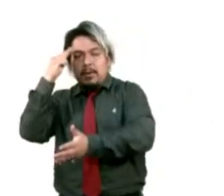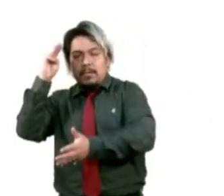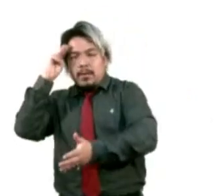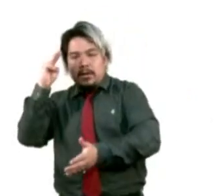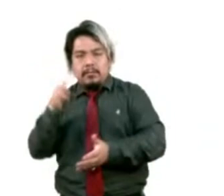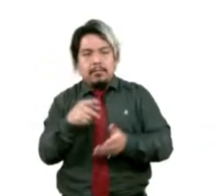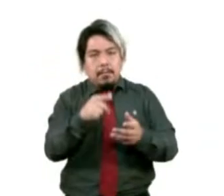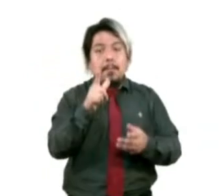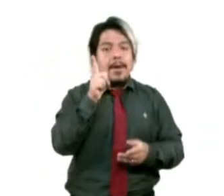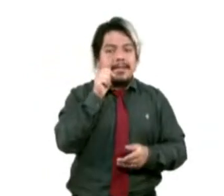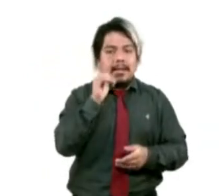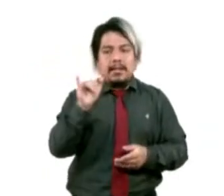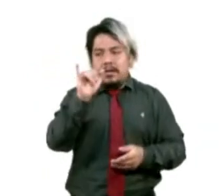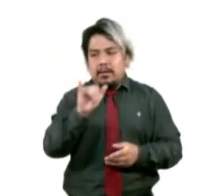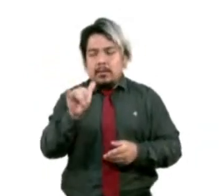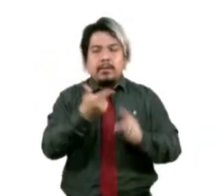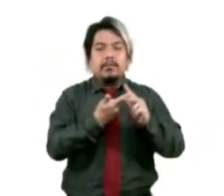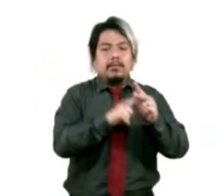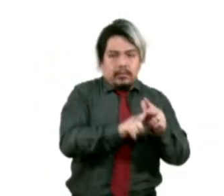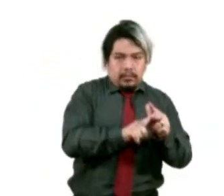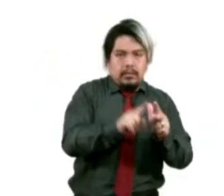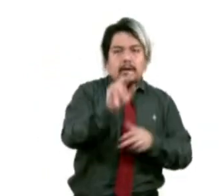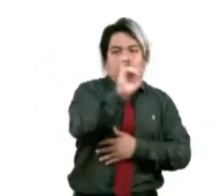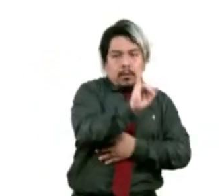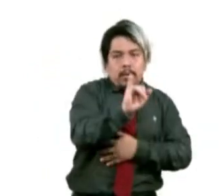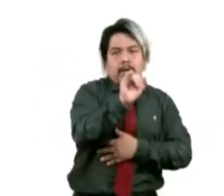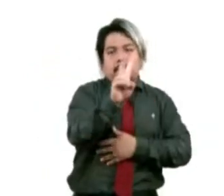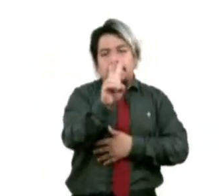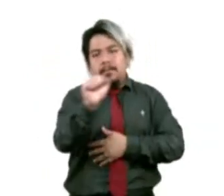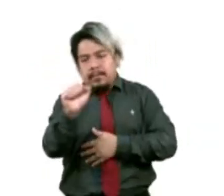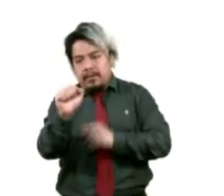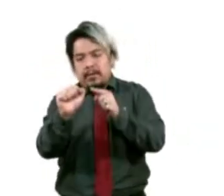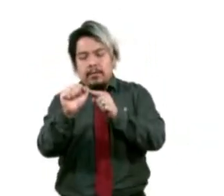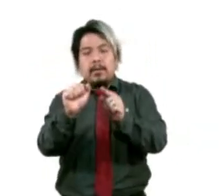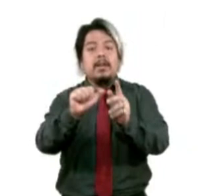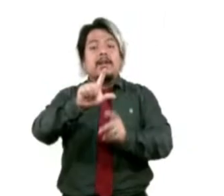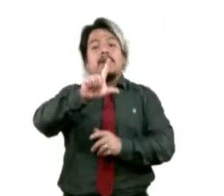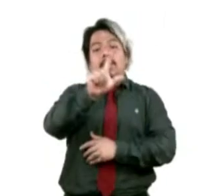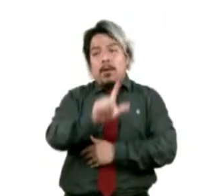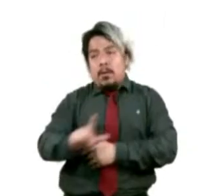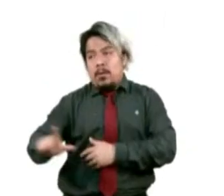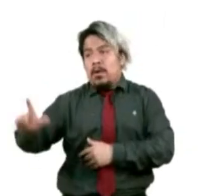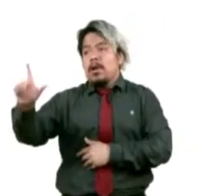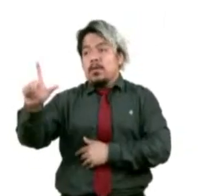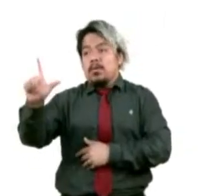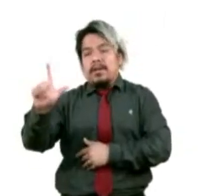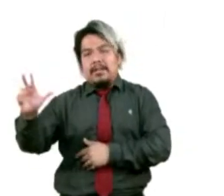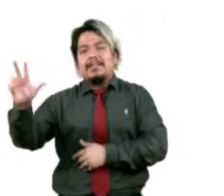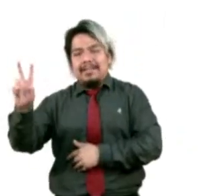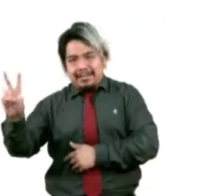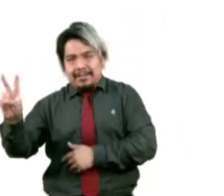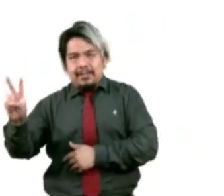mañana, jueves, y operan el jueves al sábado, y luego vuelven a abrir el lunes hasta el viernes. Entonces, de jueves